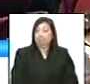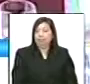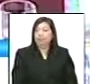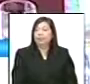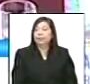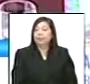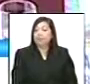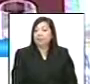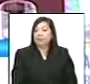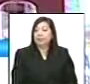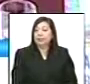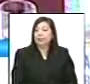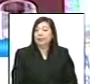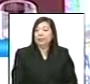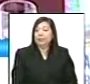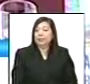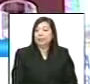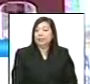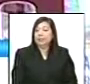Señores congresistas,